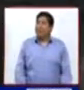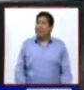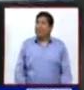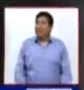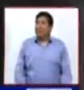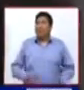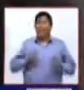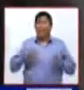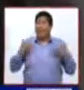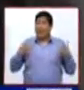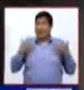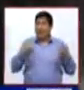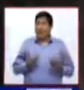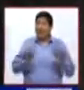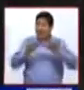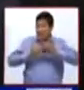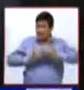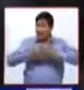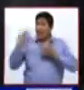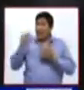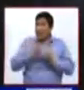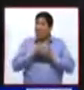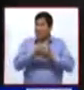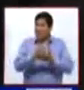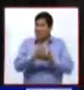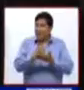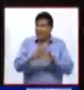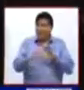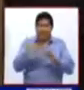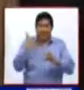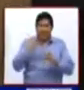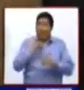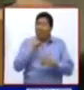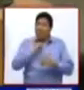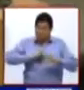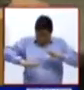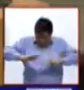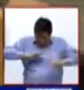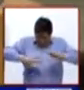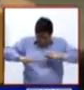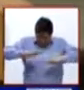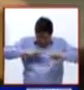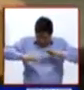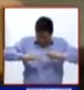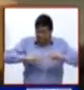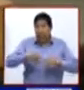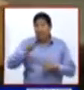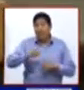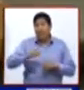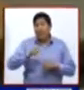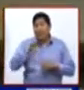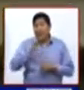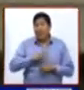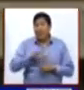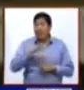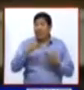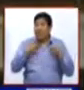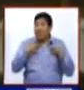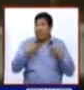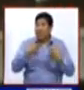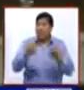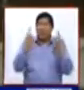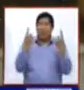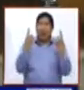Y la alegría se va a complementar también con esta ayuda que ha llegado. A falta de una máquina de costurar, que era el instrumento de trabajo de Doña Rosemary, tenemos